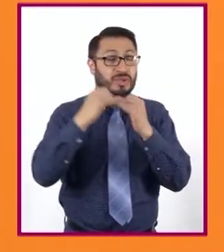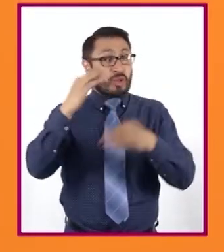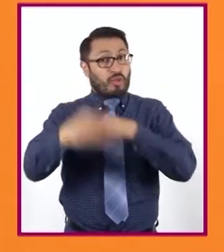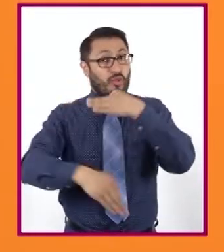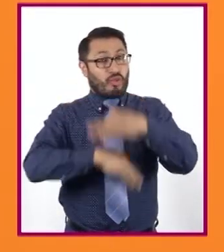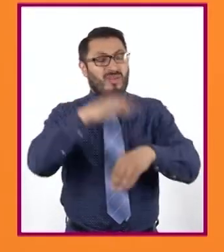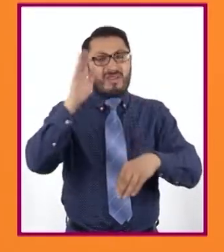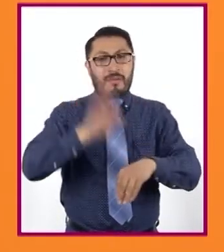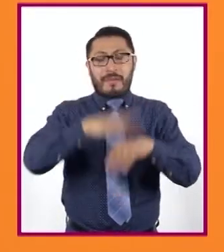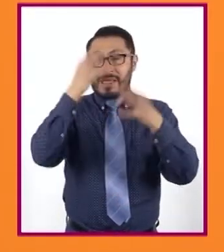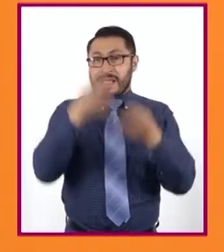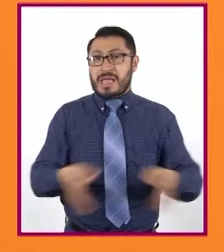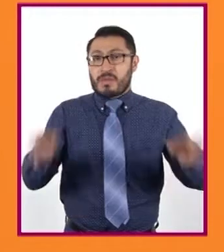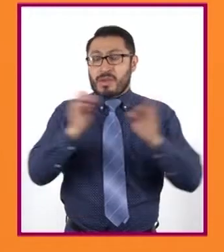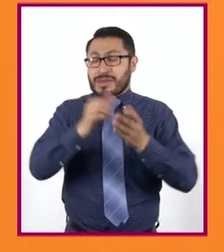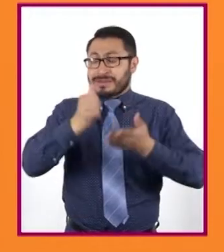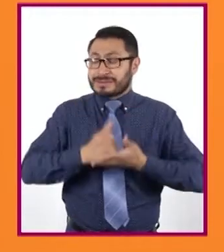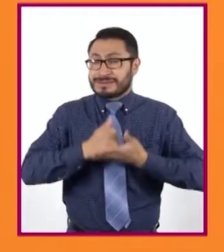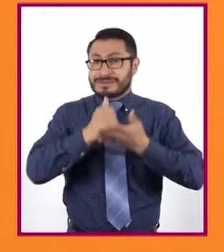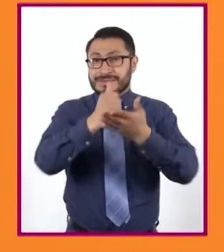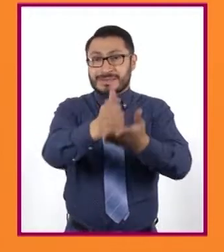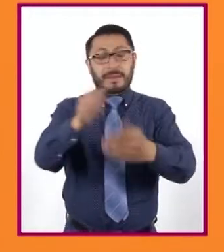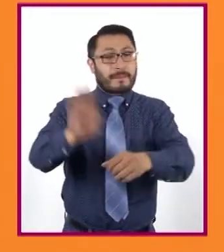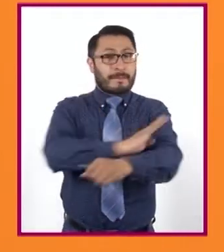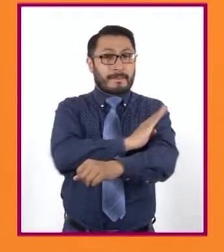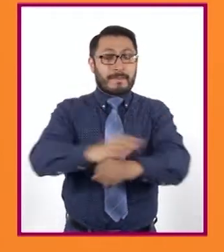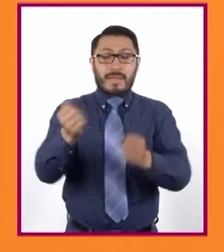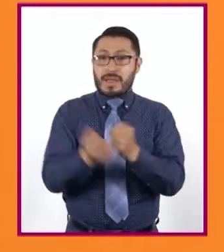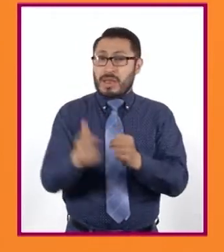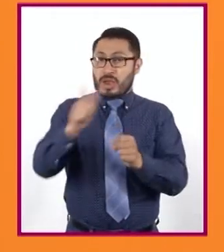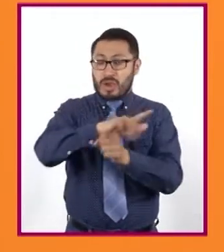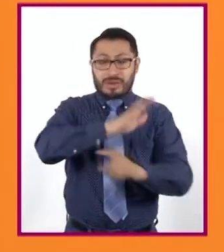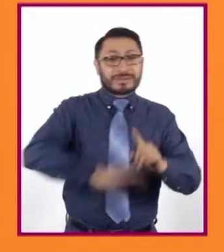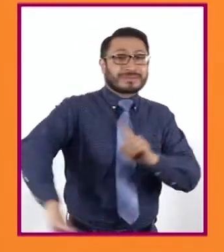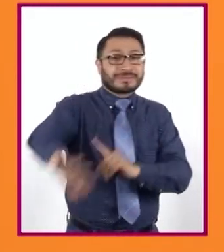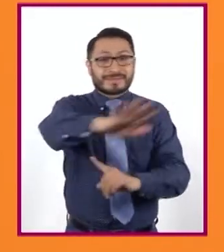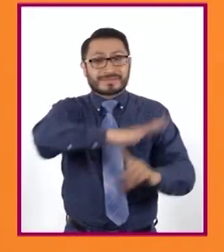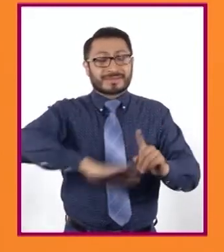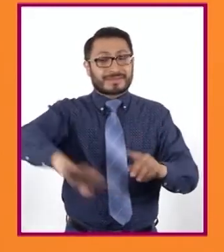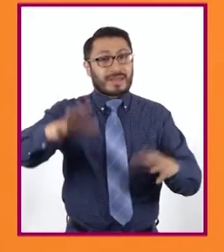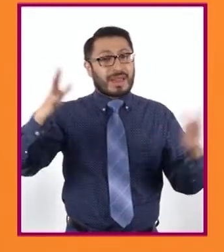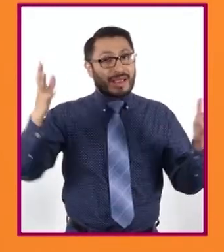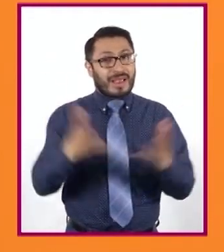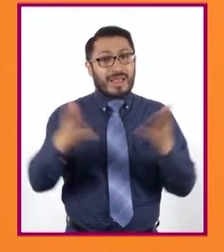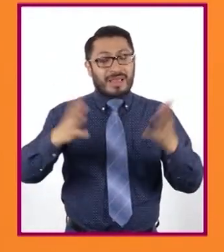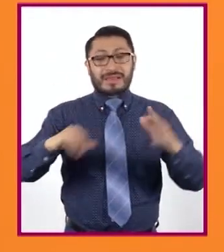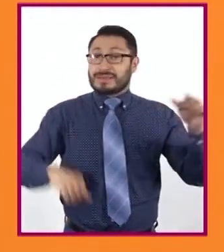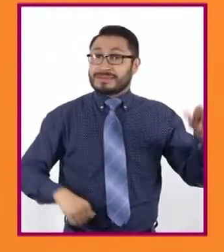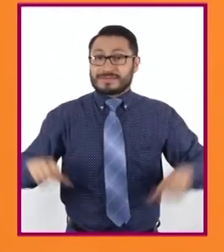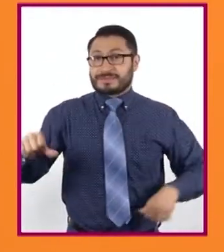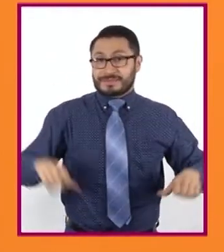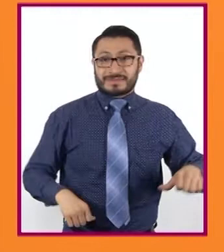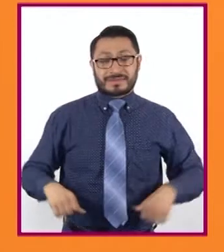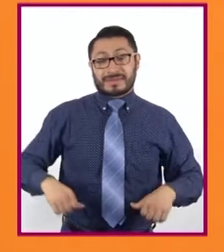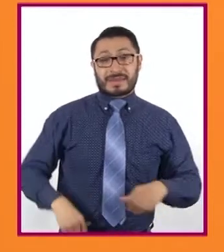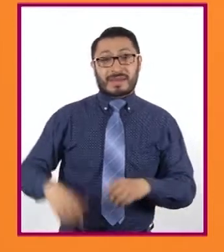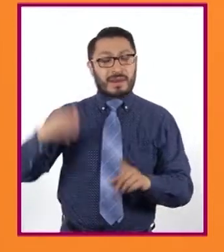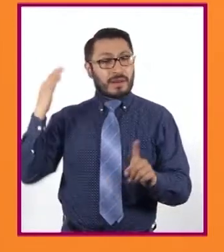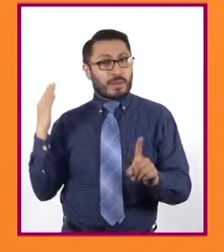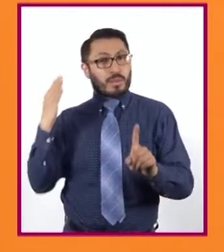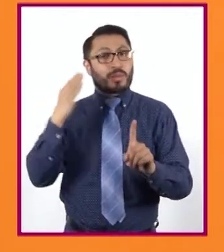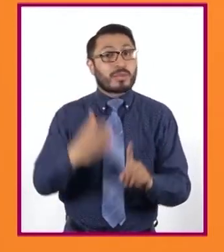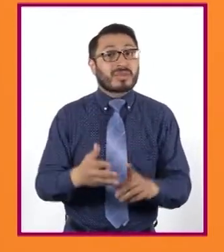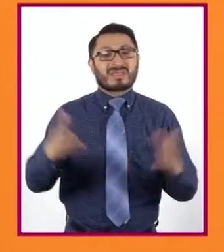principales dotadoras y garantes del bienestar social de la población, realicen las acciones necesarias para generar